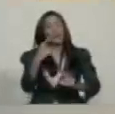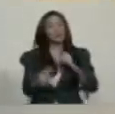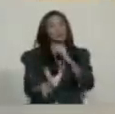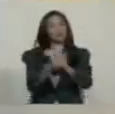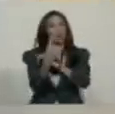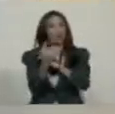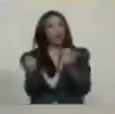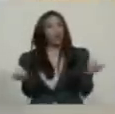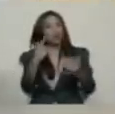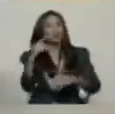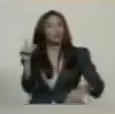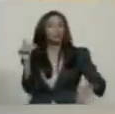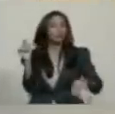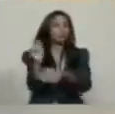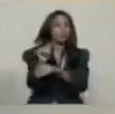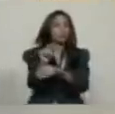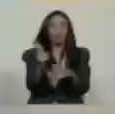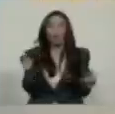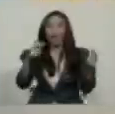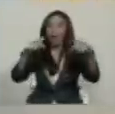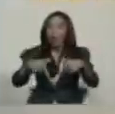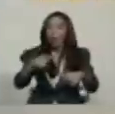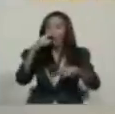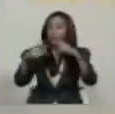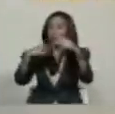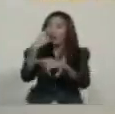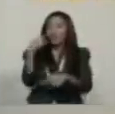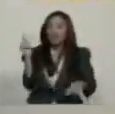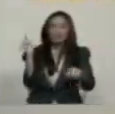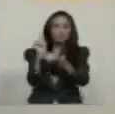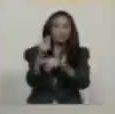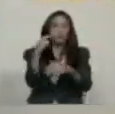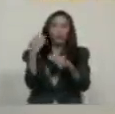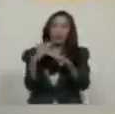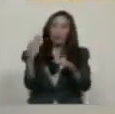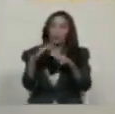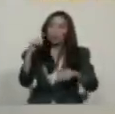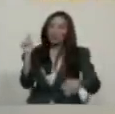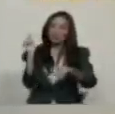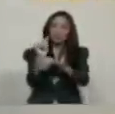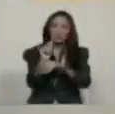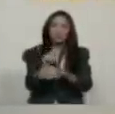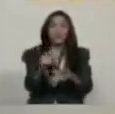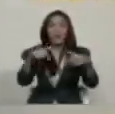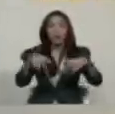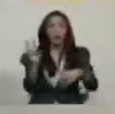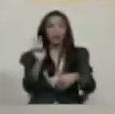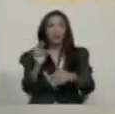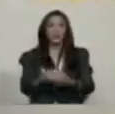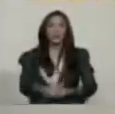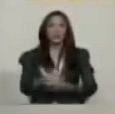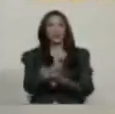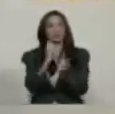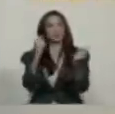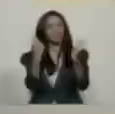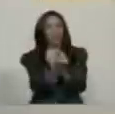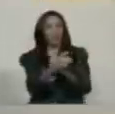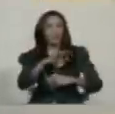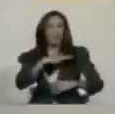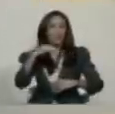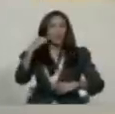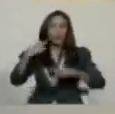ayer y los traidores de hoy, se secarán. Y Venezuela seguirá renovando su espíritu todos los